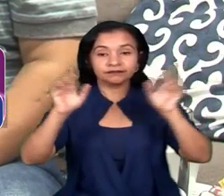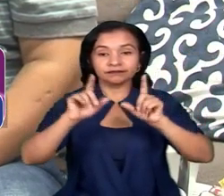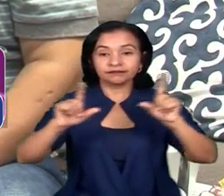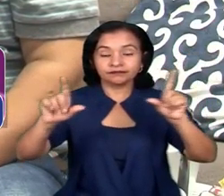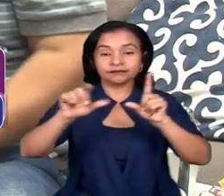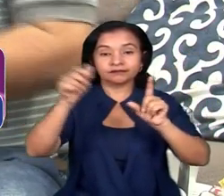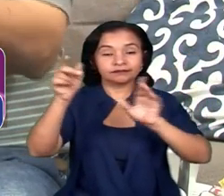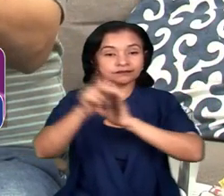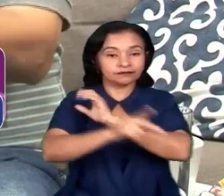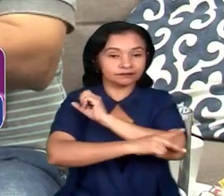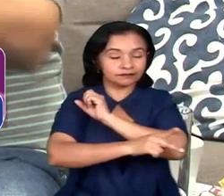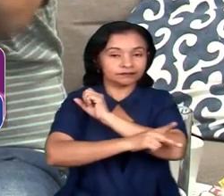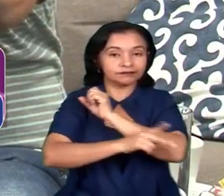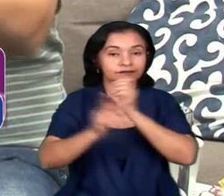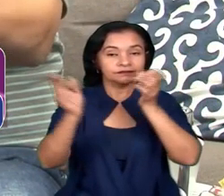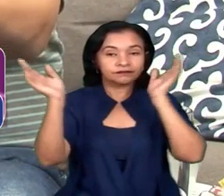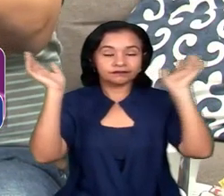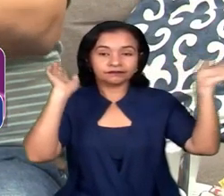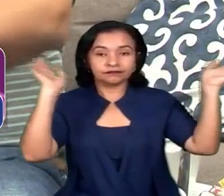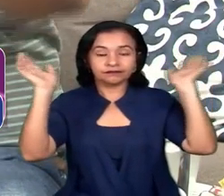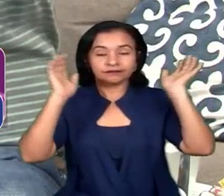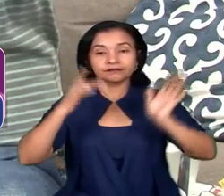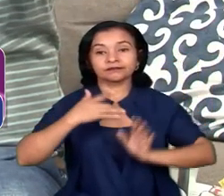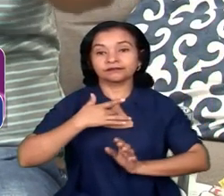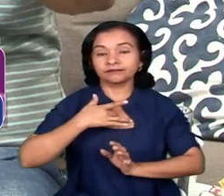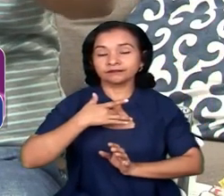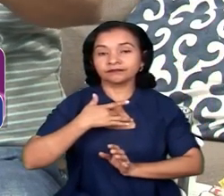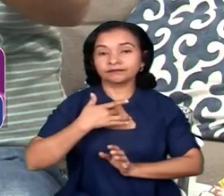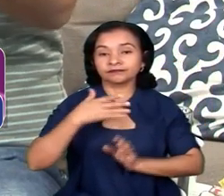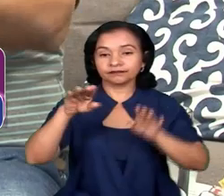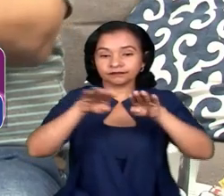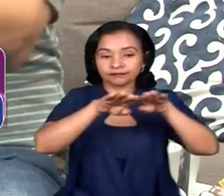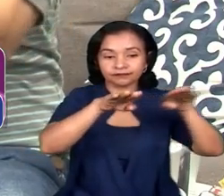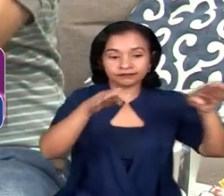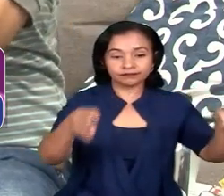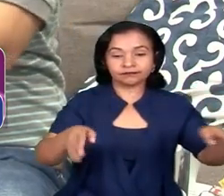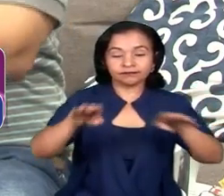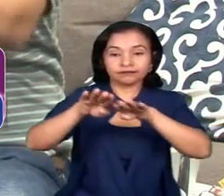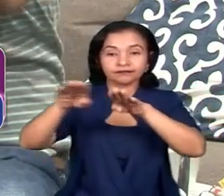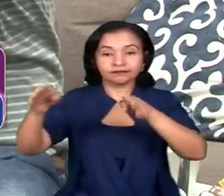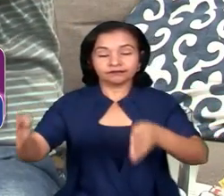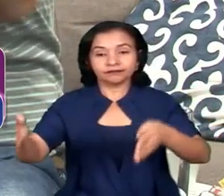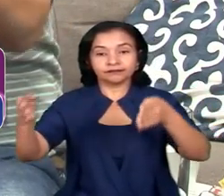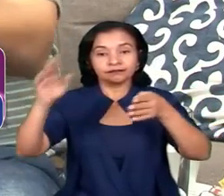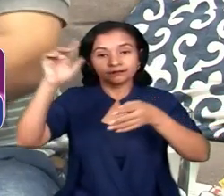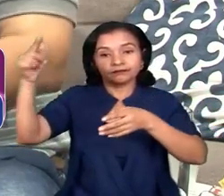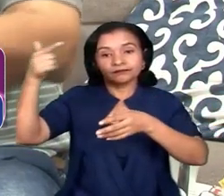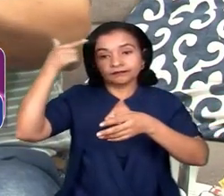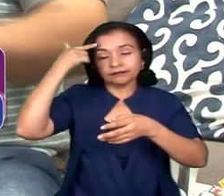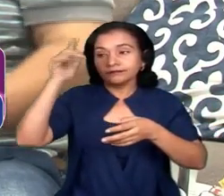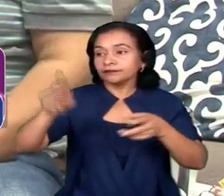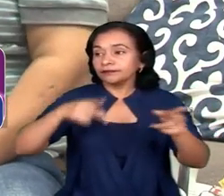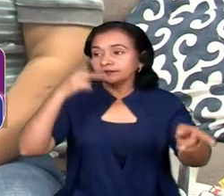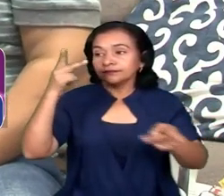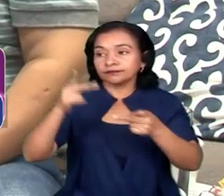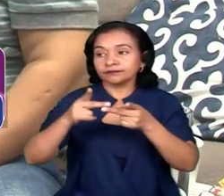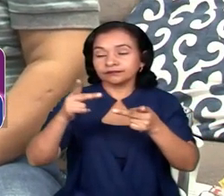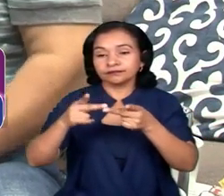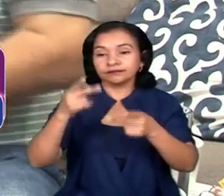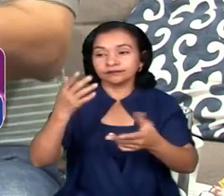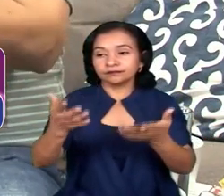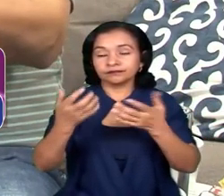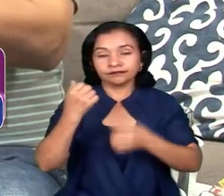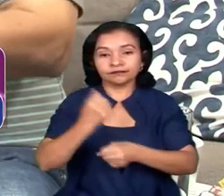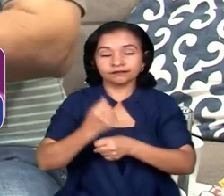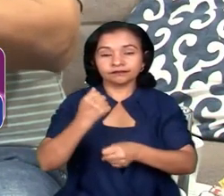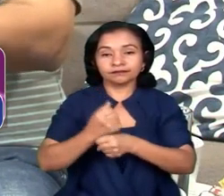otros países. Necesitamos eso, y eso es la mesa técnica que ha venido poniendo el gobierno, que excelentemente queremos. Exacto.